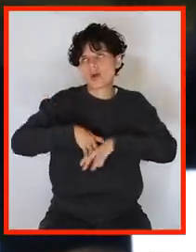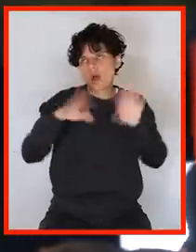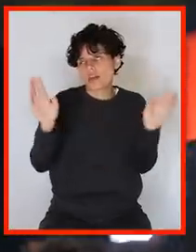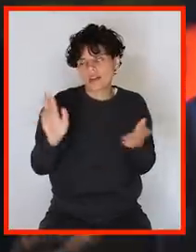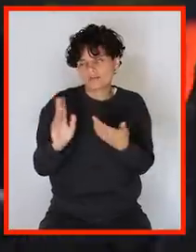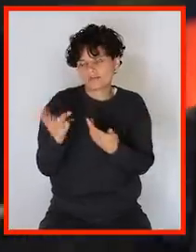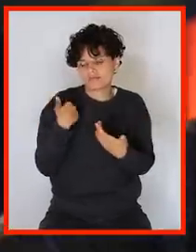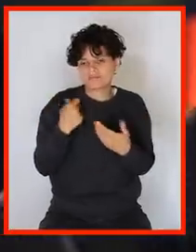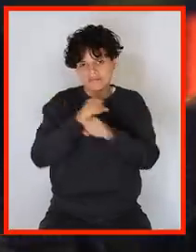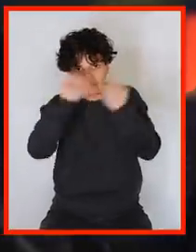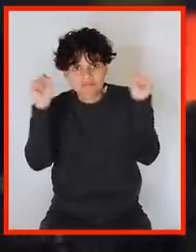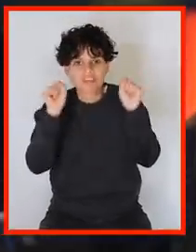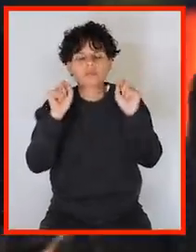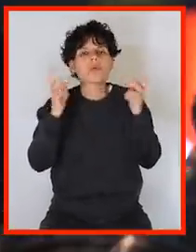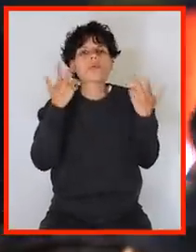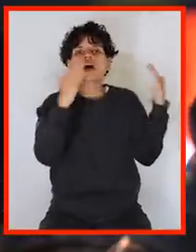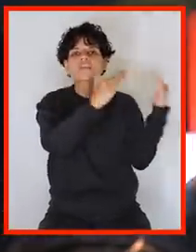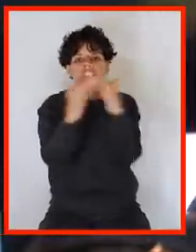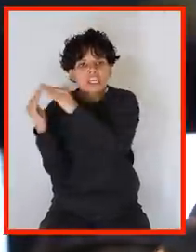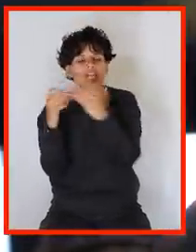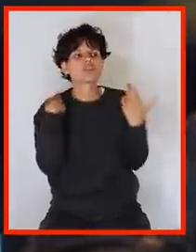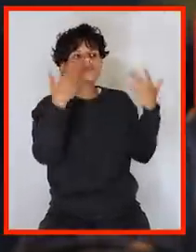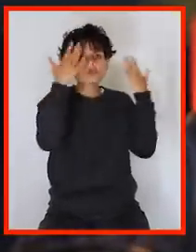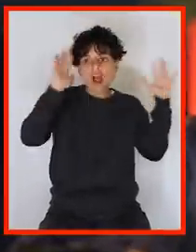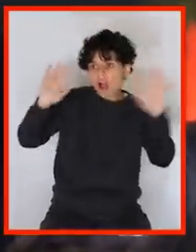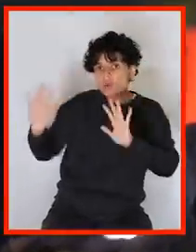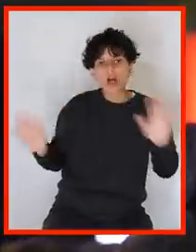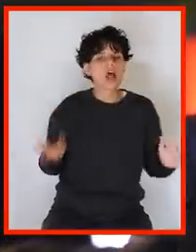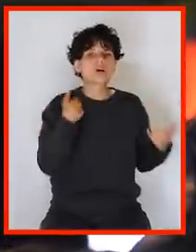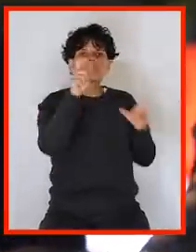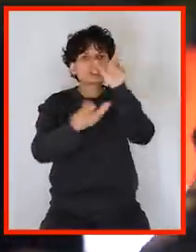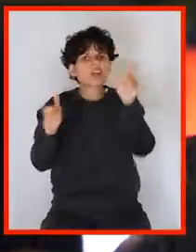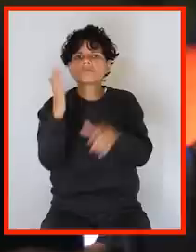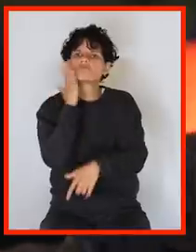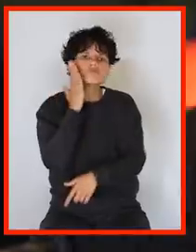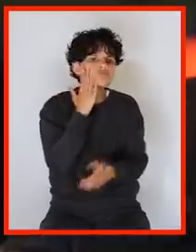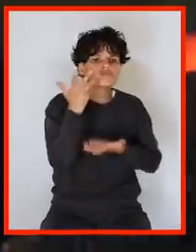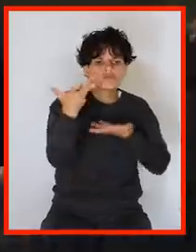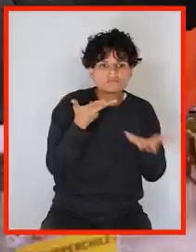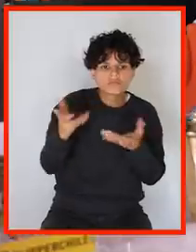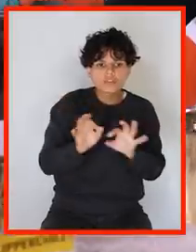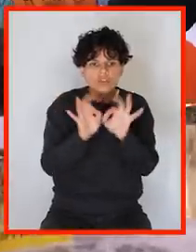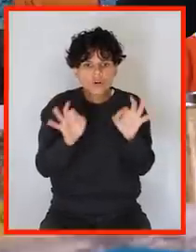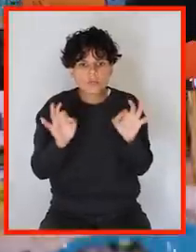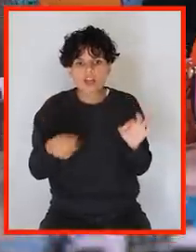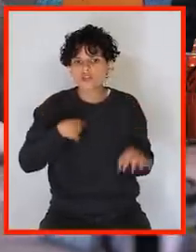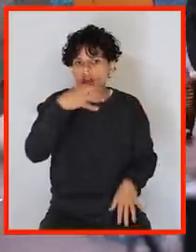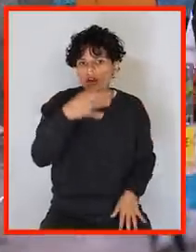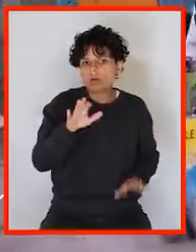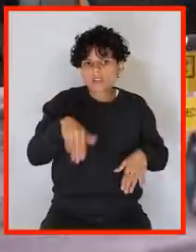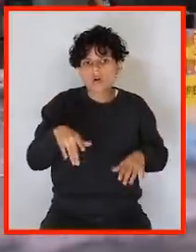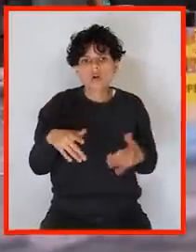en la hueá que sea, seguir saludando a los vecinos, seguir tratando a las mismas personas como siempre lo he tratado toda tu vida. Como lo digo en el tema,